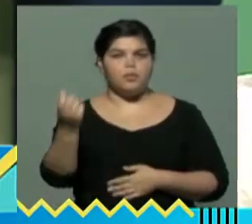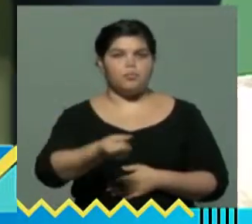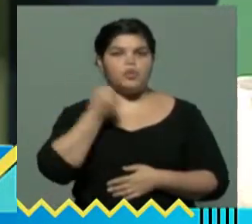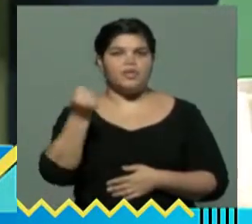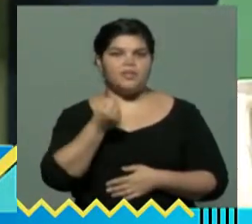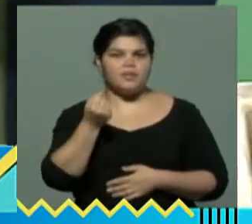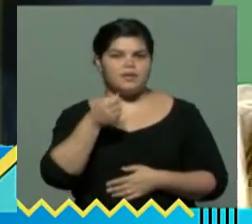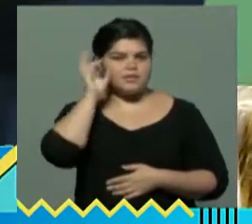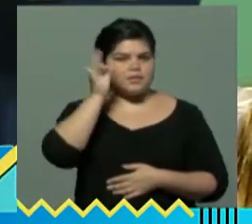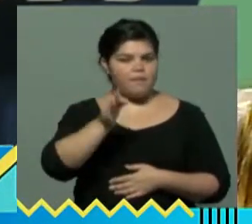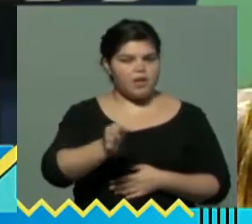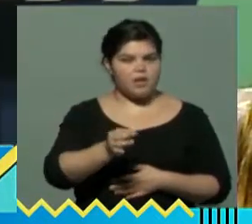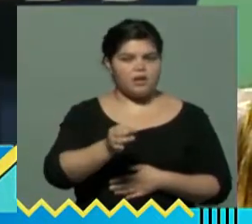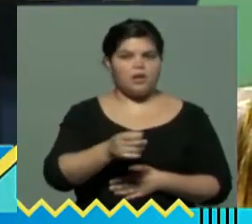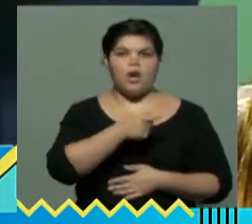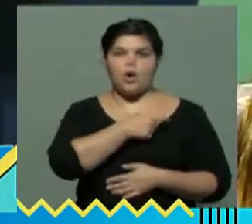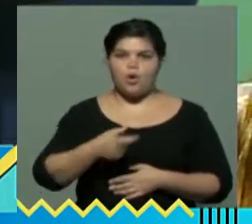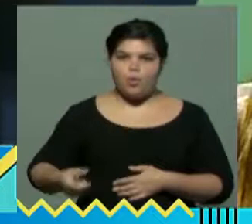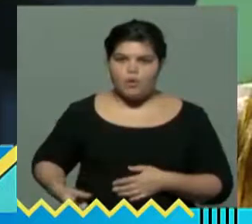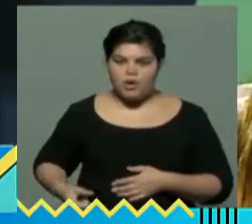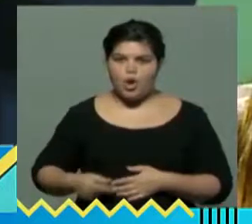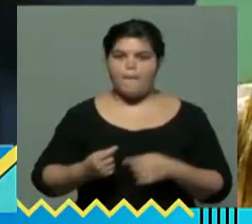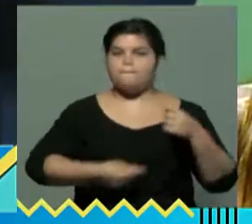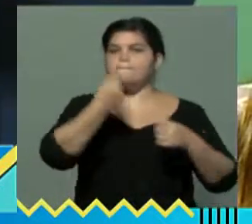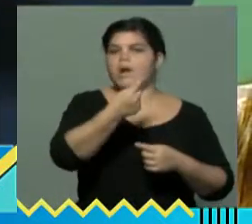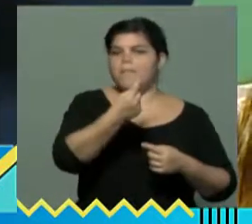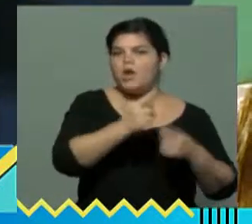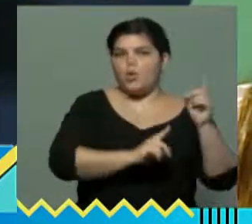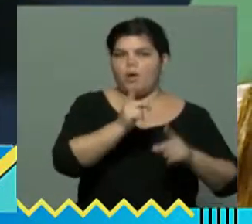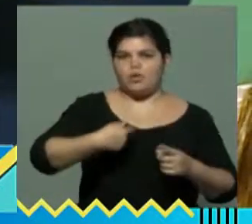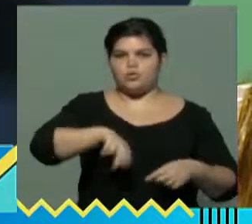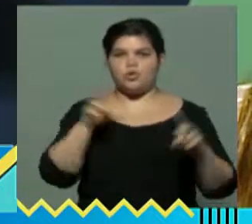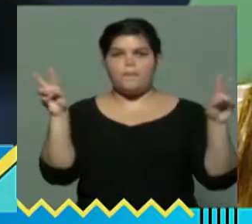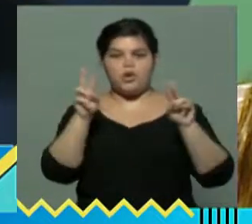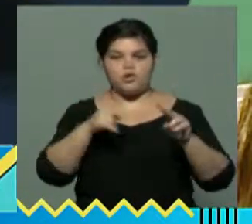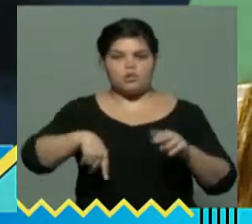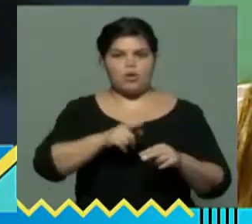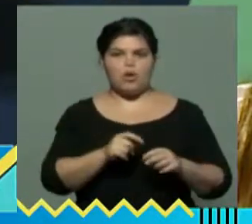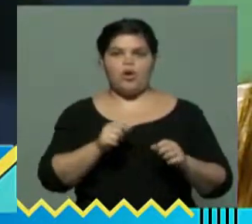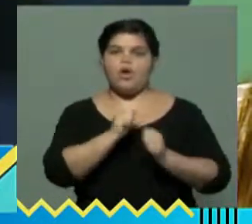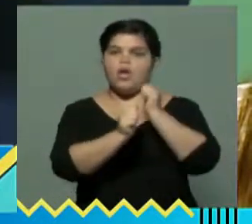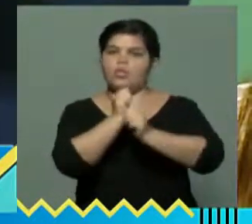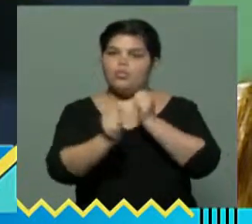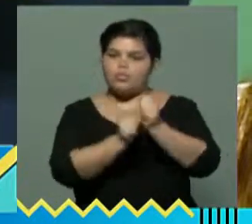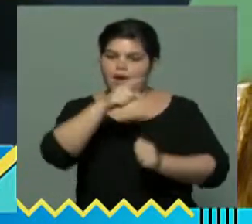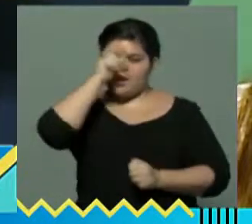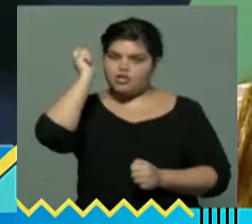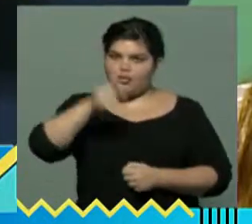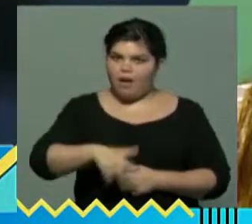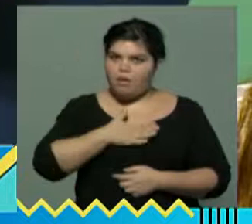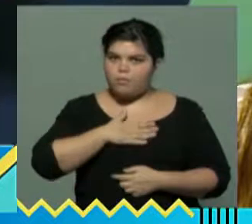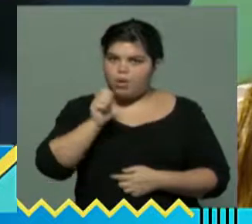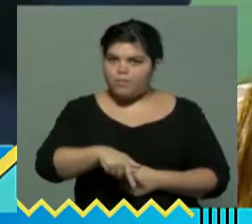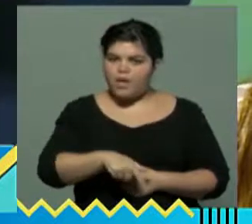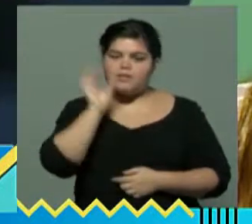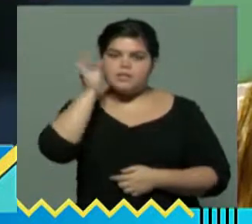prioridades, digamos, como Estado. Digo, nosotros como peronistas estamos completamente convencidos de que apostamos a la industria nacional que creemos que las pymes son